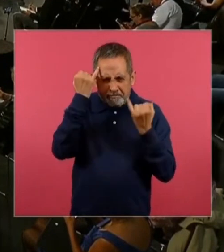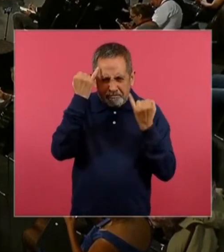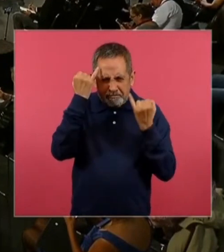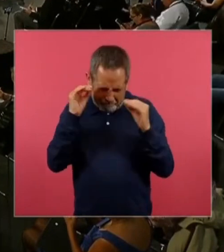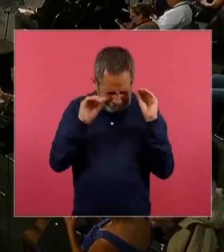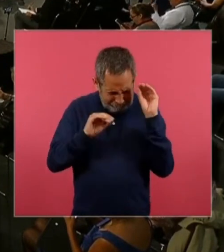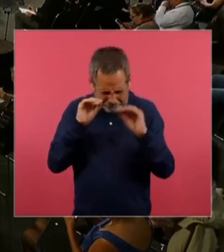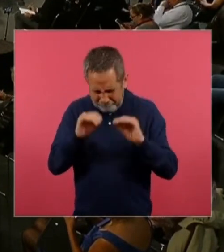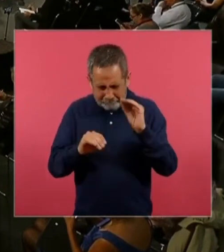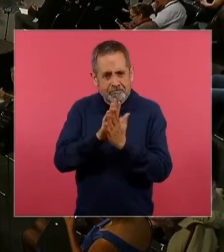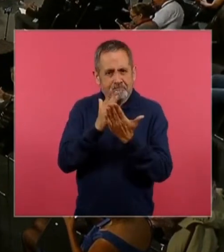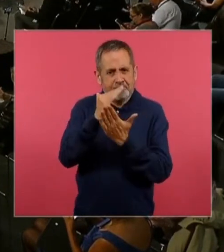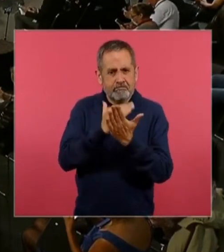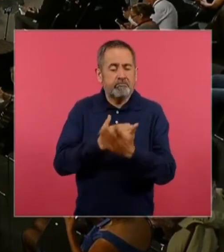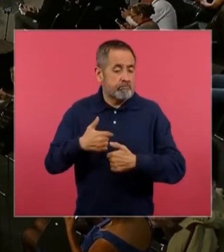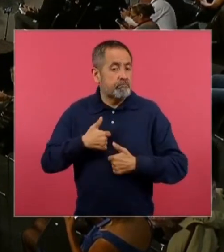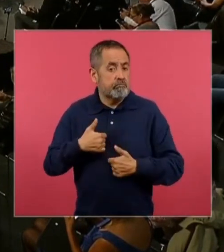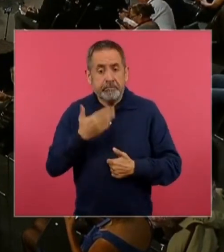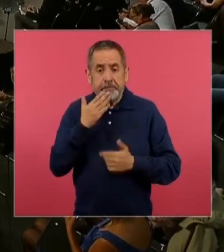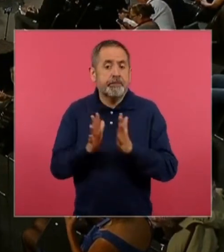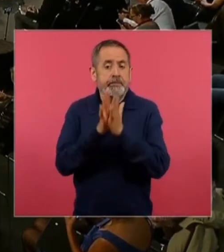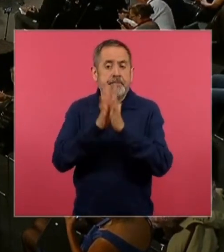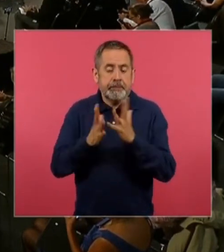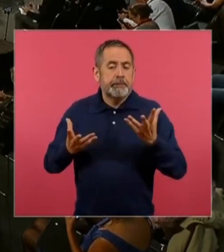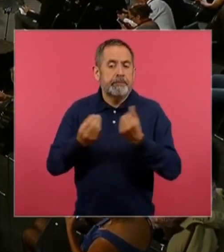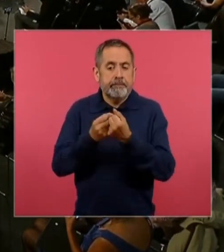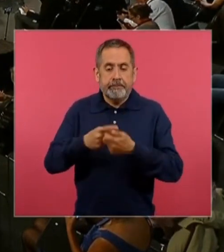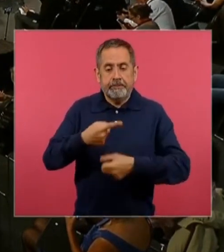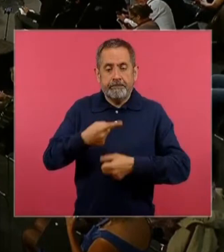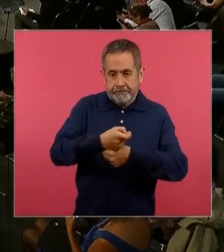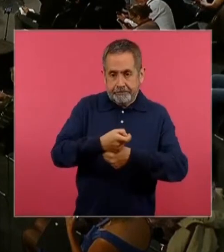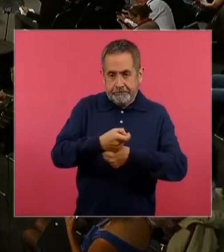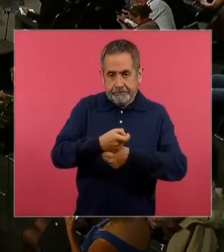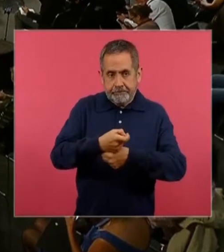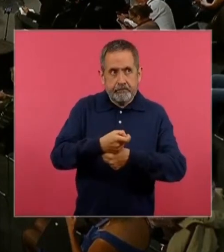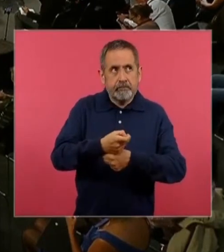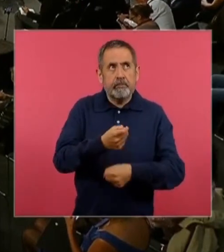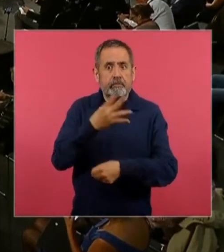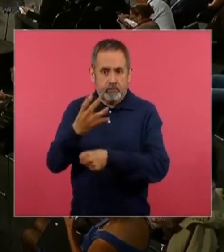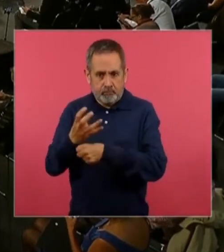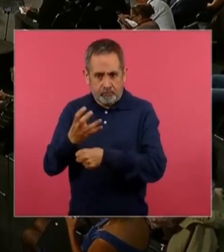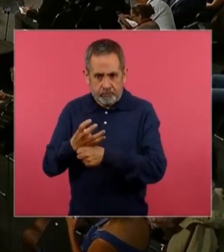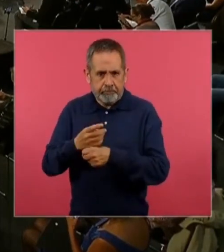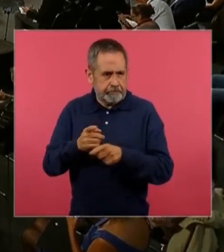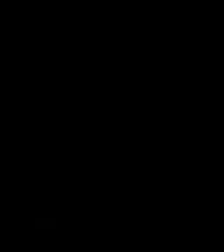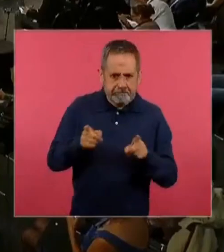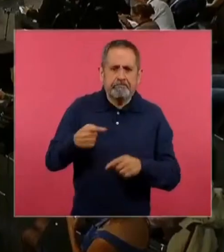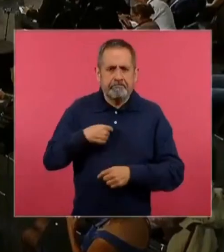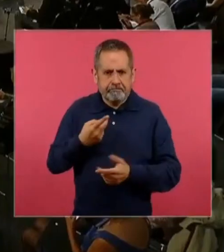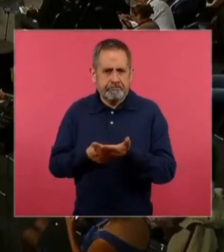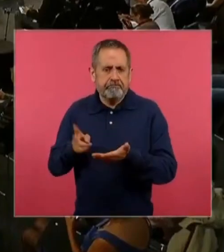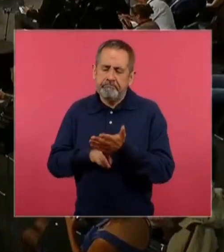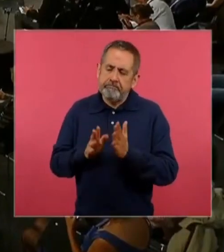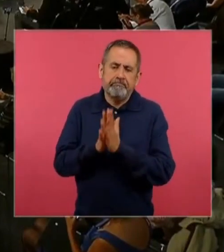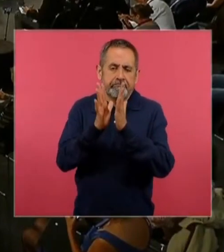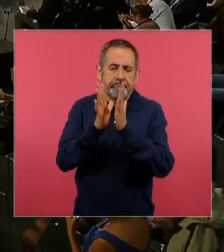de texto. Tuve a bien participar en los libros de primer grado y en los libros de cuarto grado al mismo tiempo.